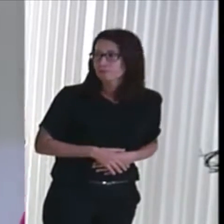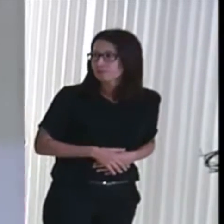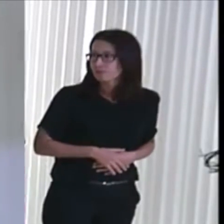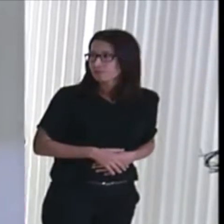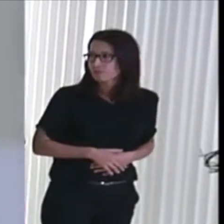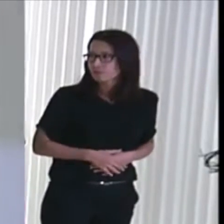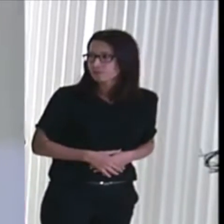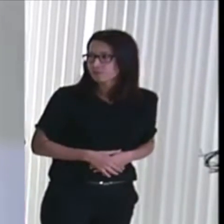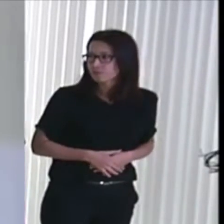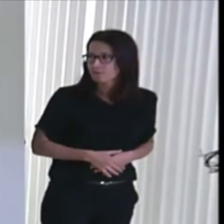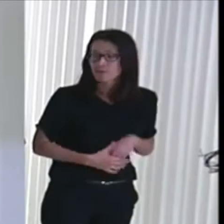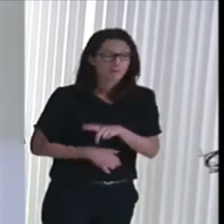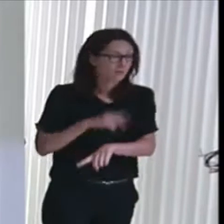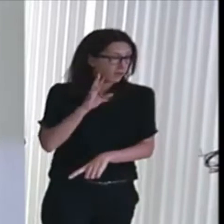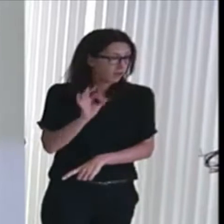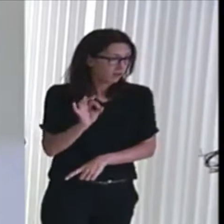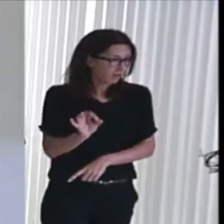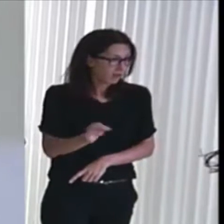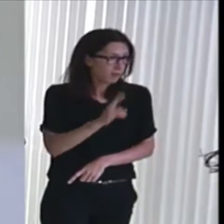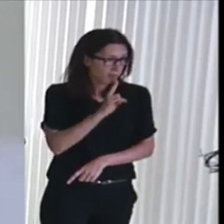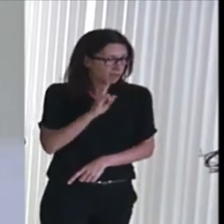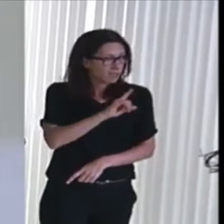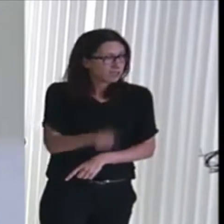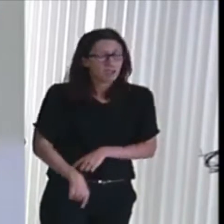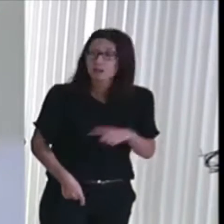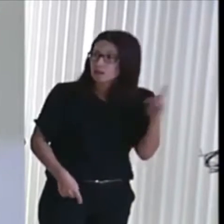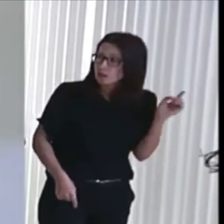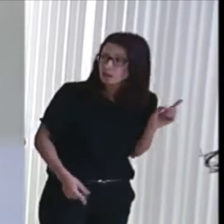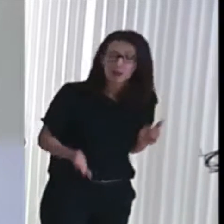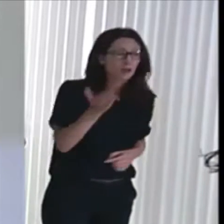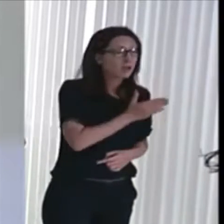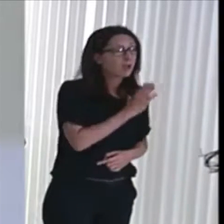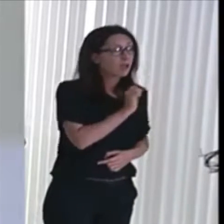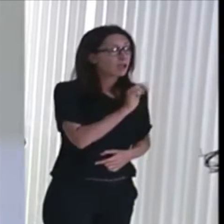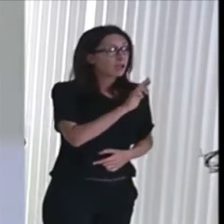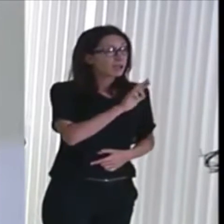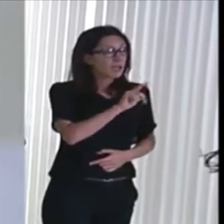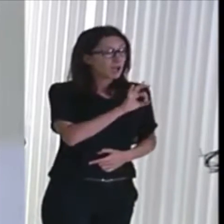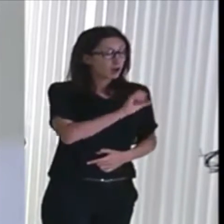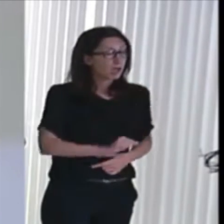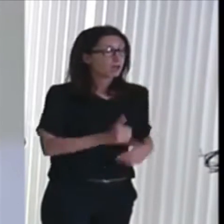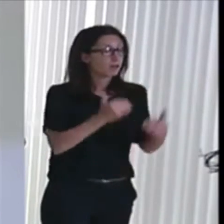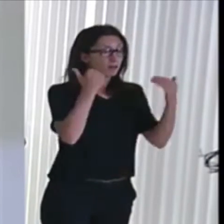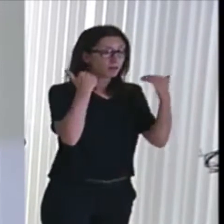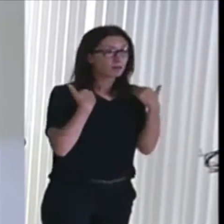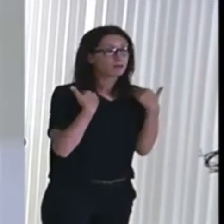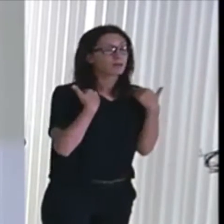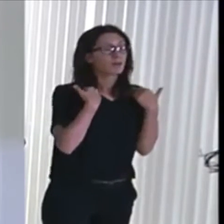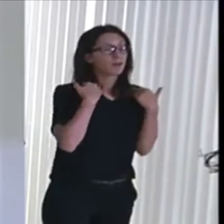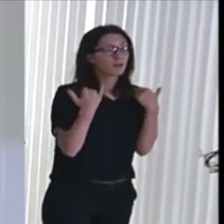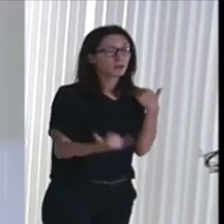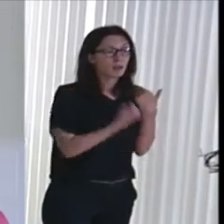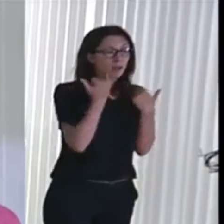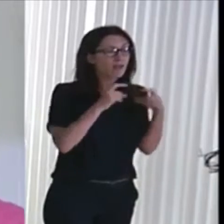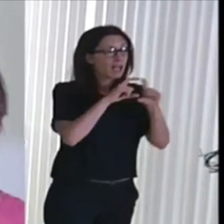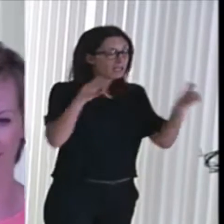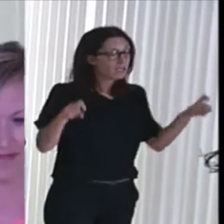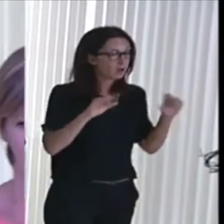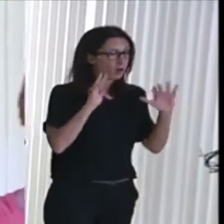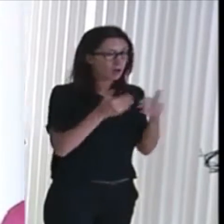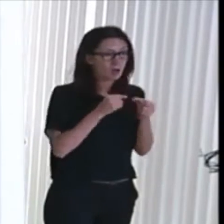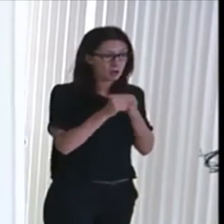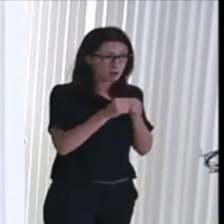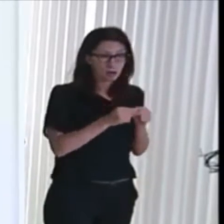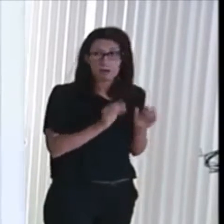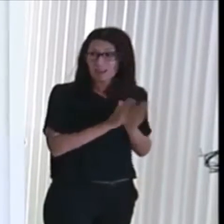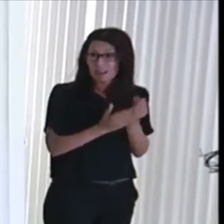la maternidad. ¿Qué sería de nosotros sin la maternidad? Sí. Carola Zamora dirige una editorial online llamada Pluriset, el libro que vais